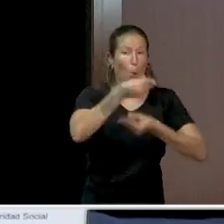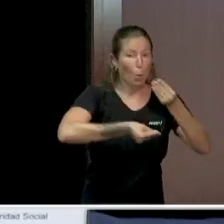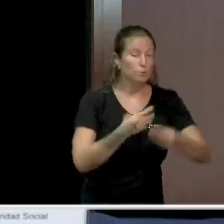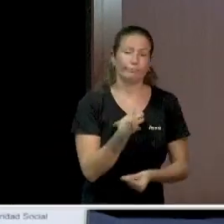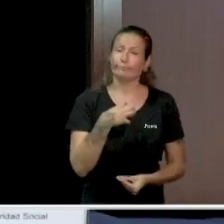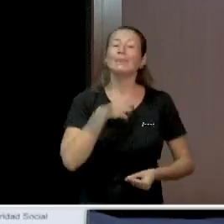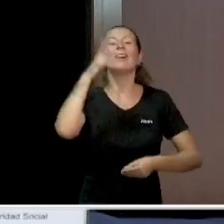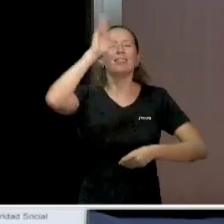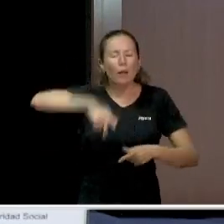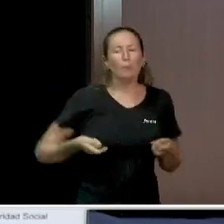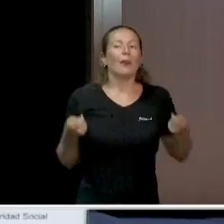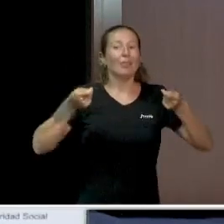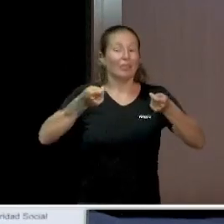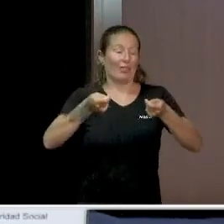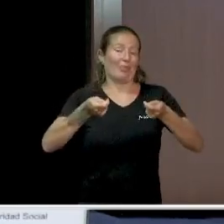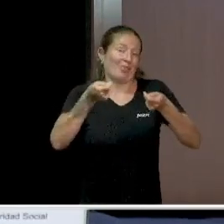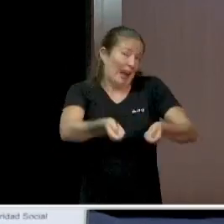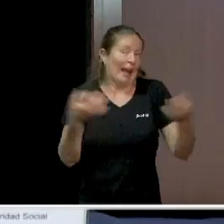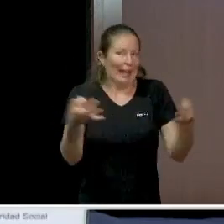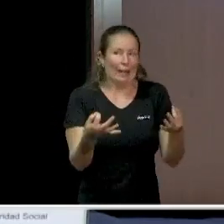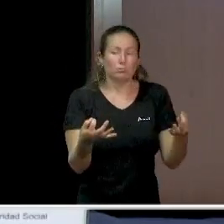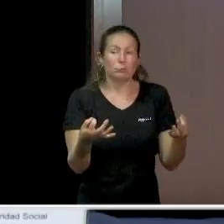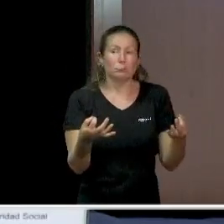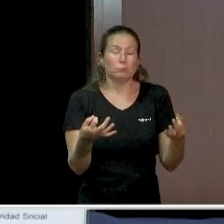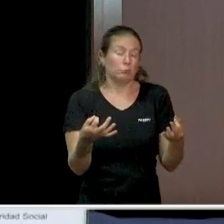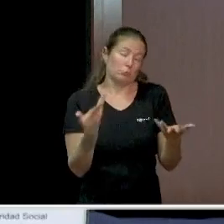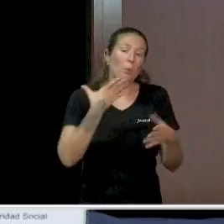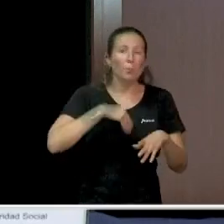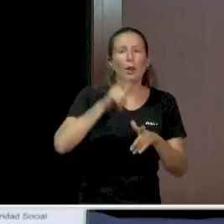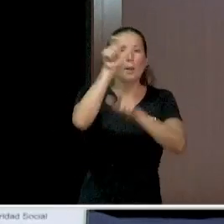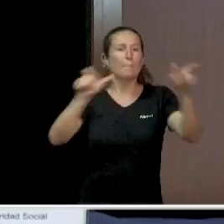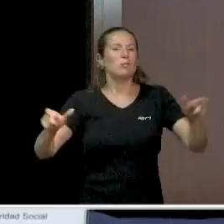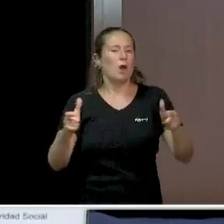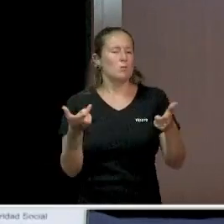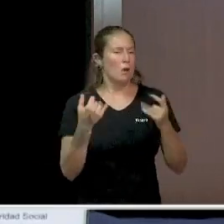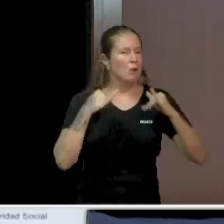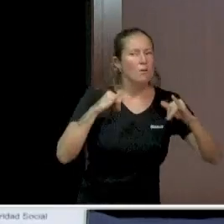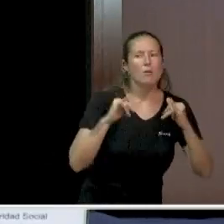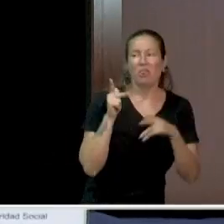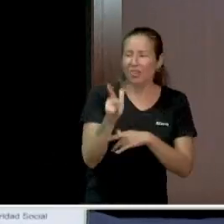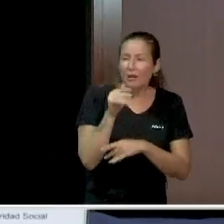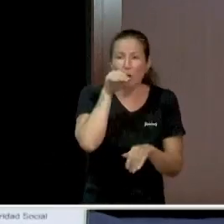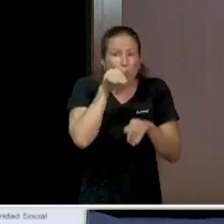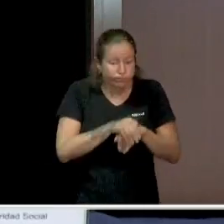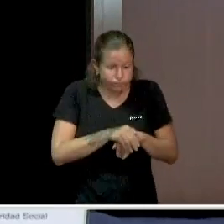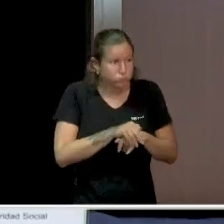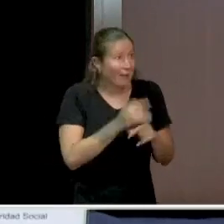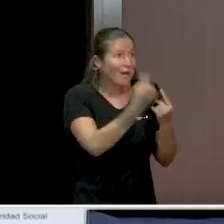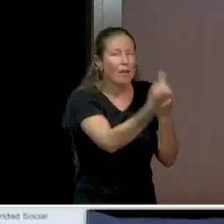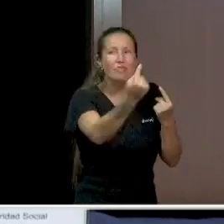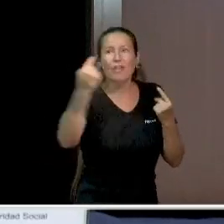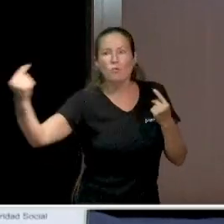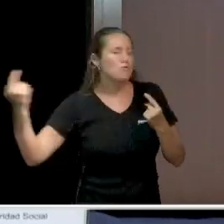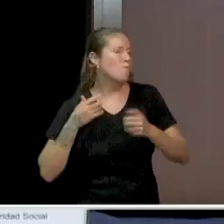a impedir o de manera parcial o total el disfrute de sus propios derechos, incluyendo